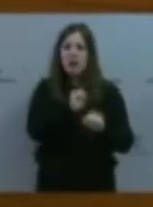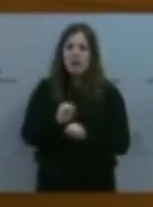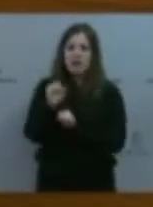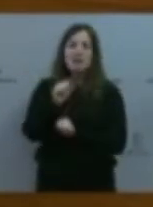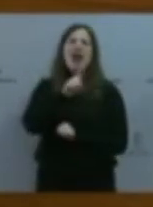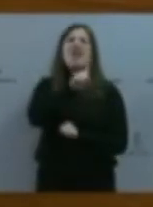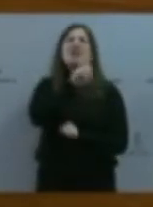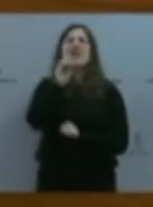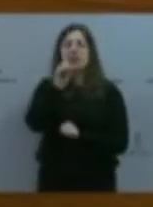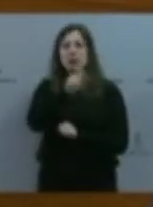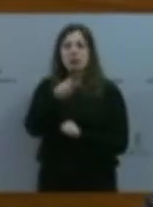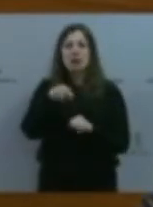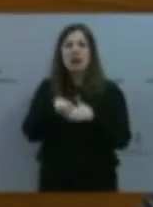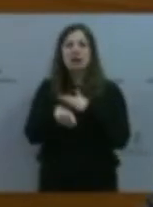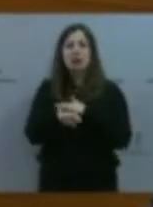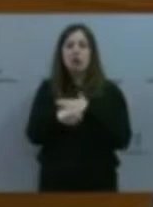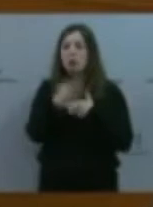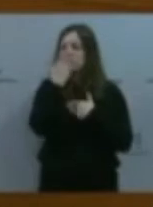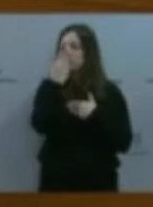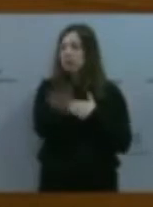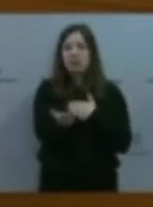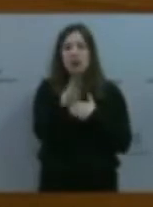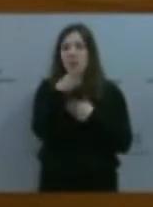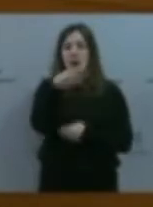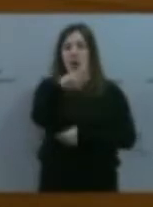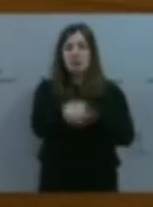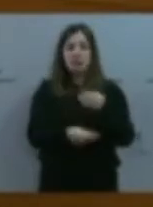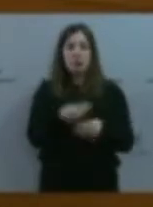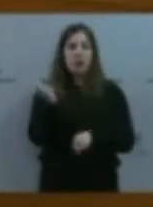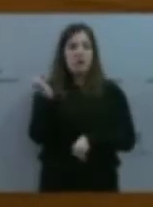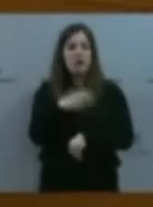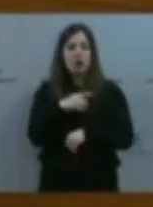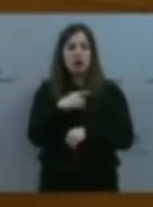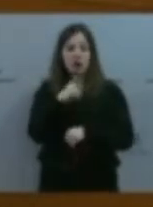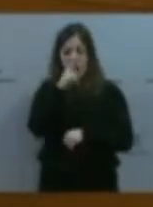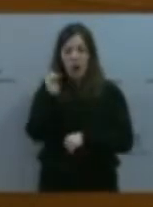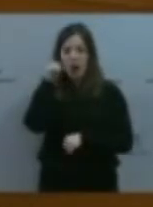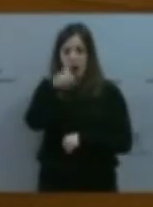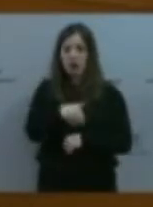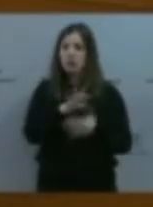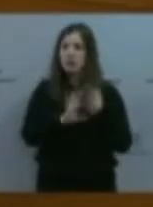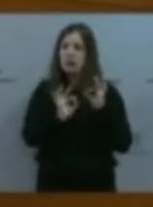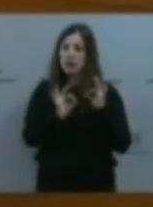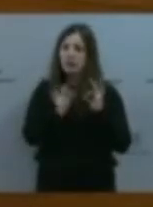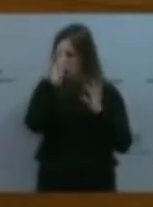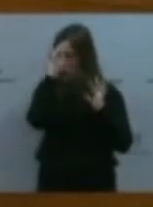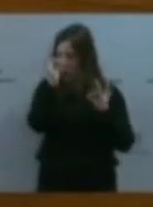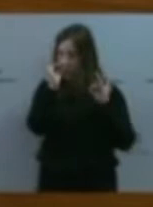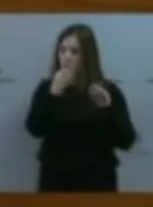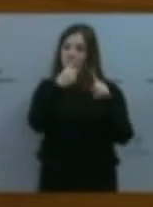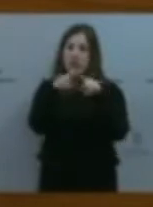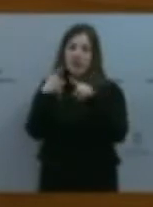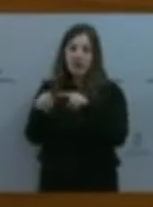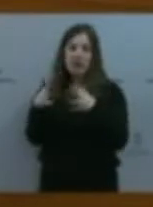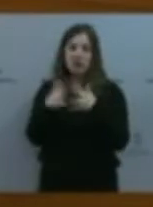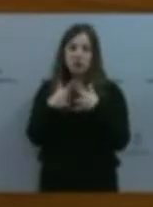honestos en la aplicación de estos fondos a lo largo de los años y especialmente, evidentemente, en las diferentes estructuras autonómicas, pero también quiero